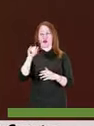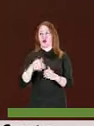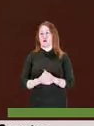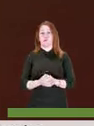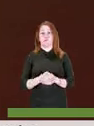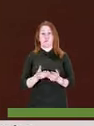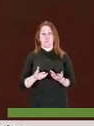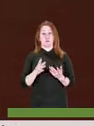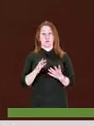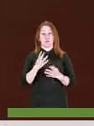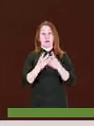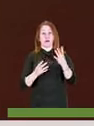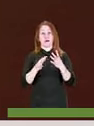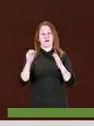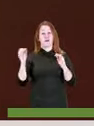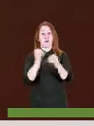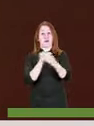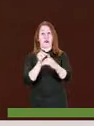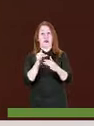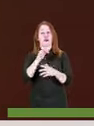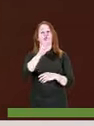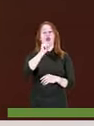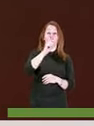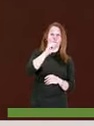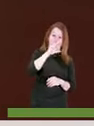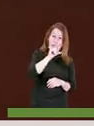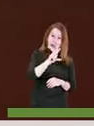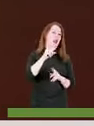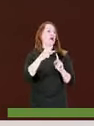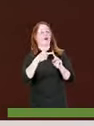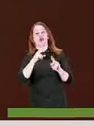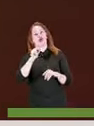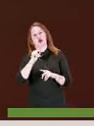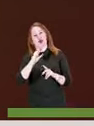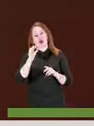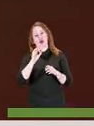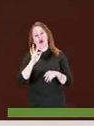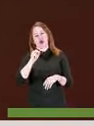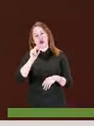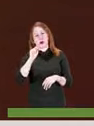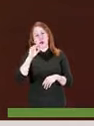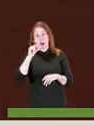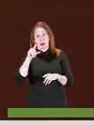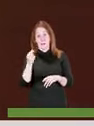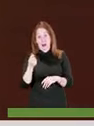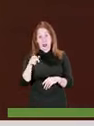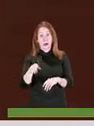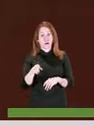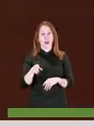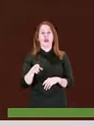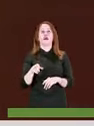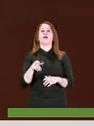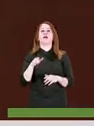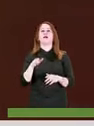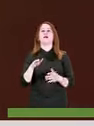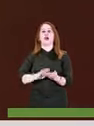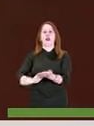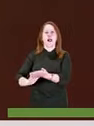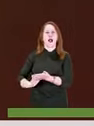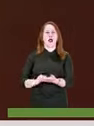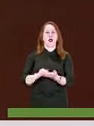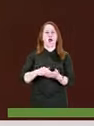arterial troncal y la arterial no troncal. Y adicionalmente, con esa misma plata, vamos a poder tapar 432 mil